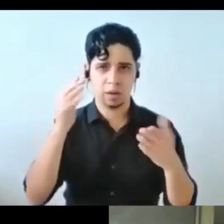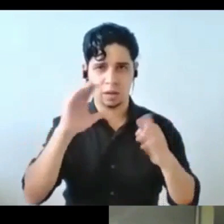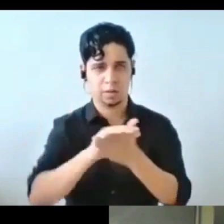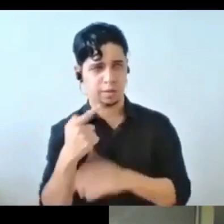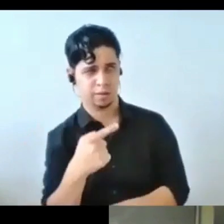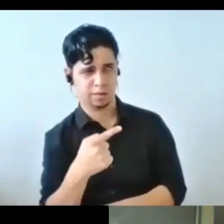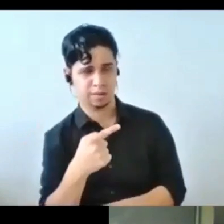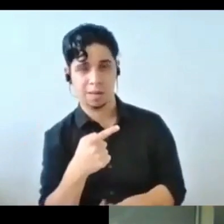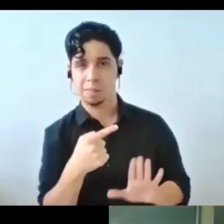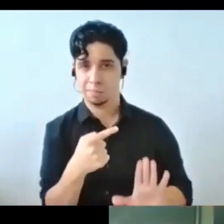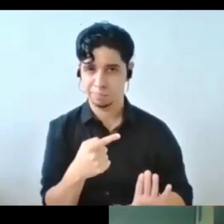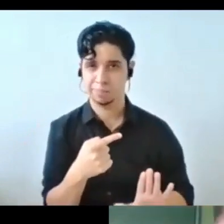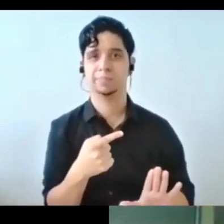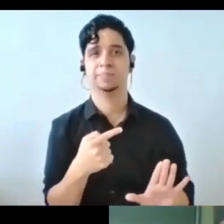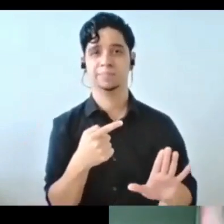allá.